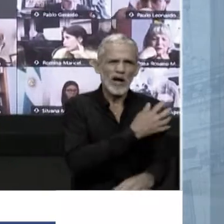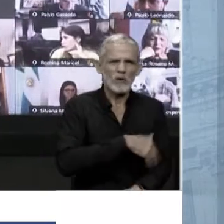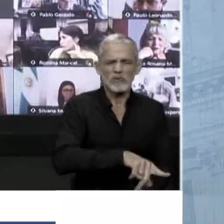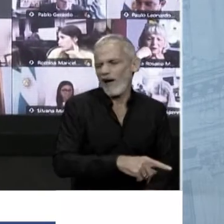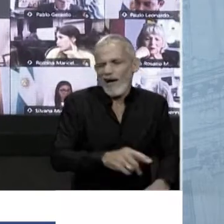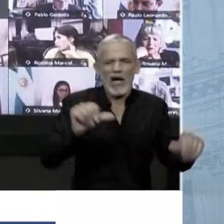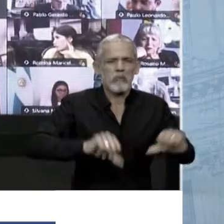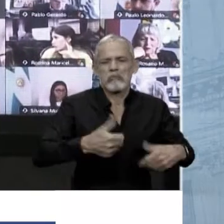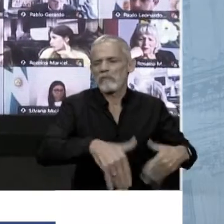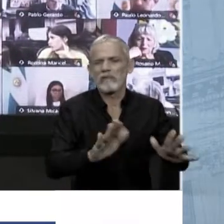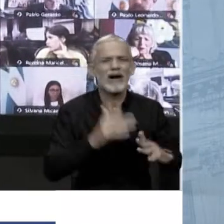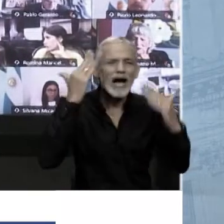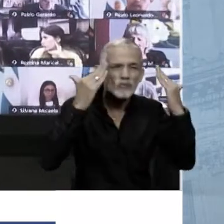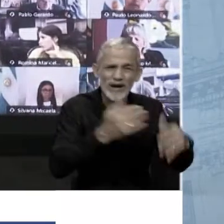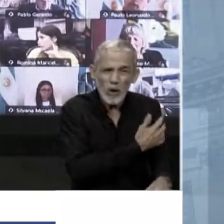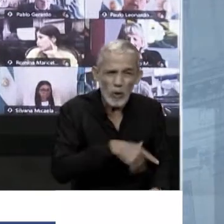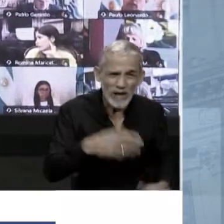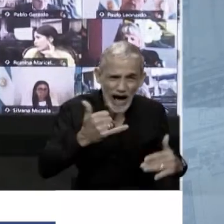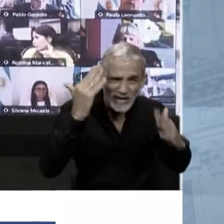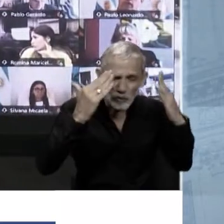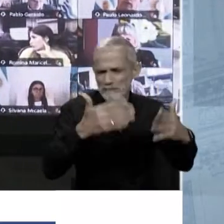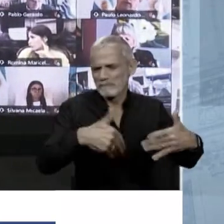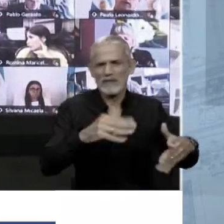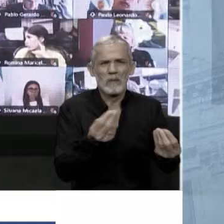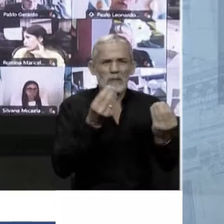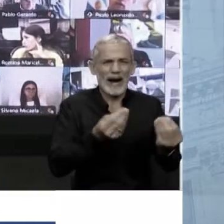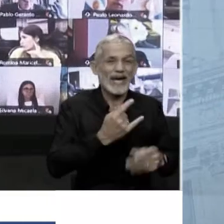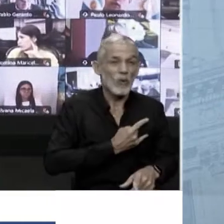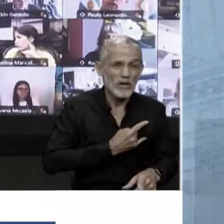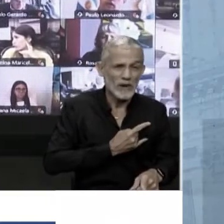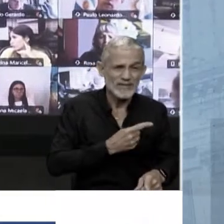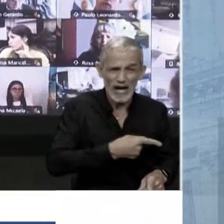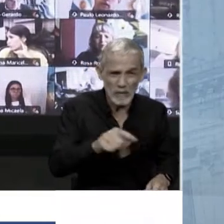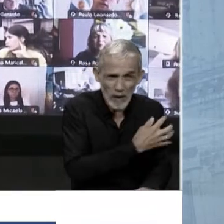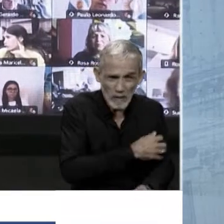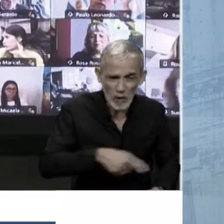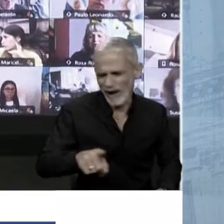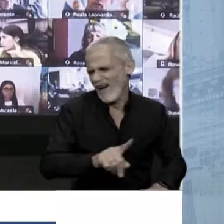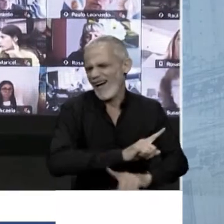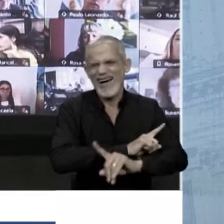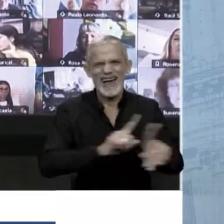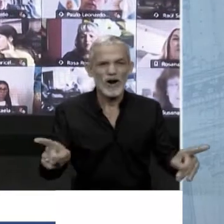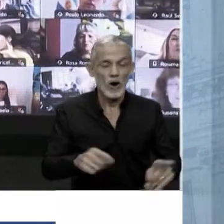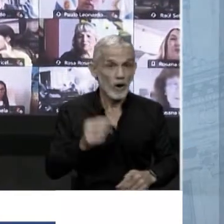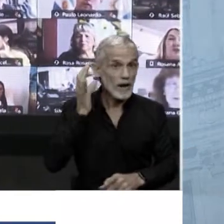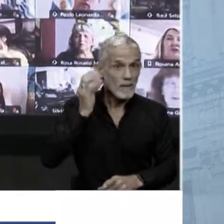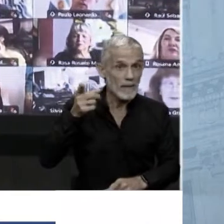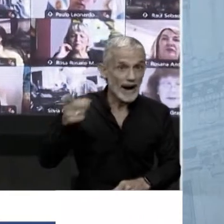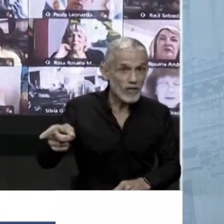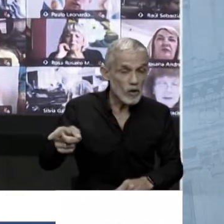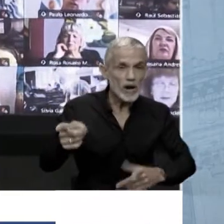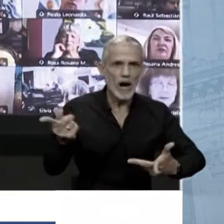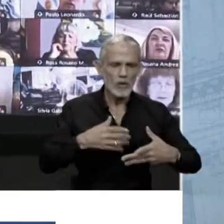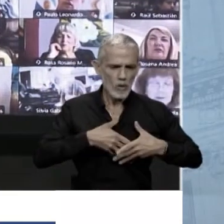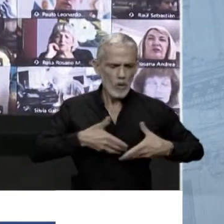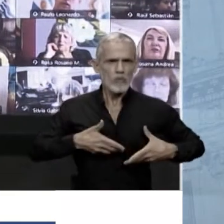se podían cumplir, que algunas decían que las universidades no son para los pobres. Y Diego, con ese pecho